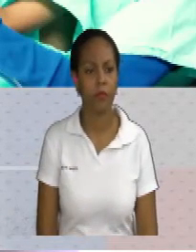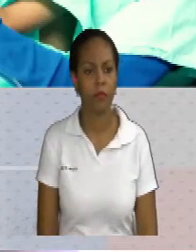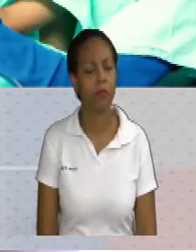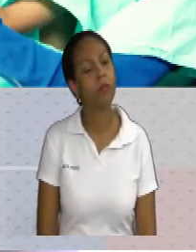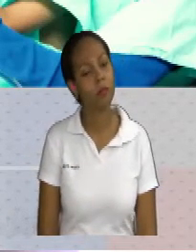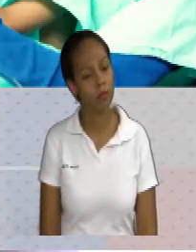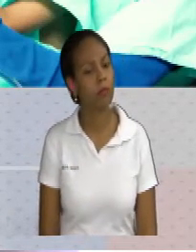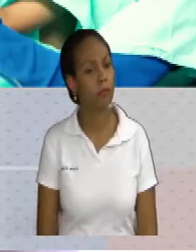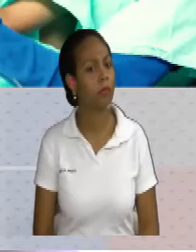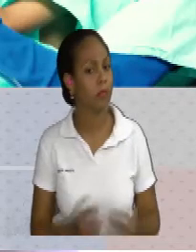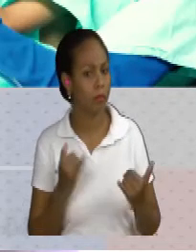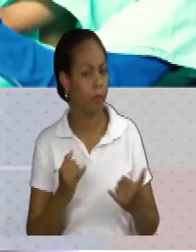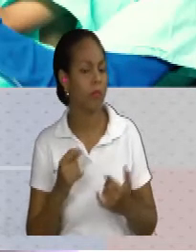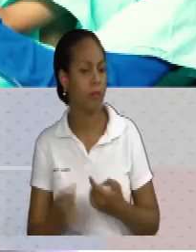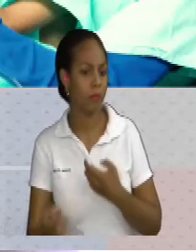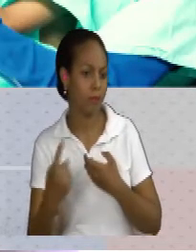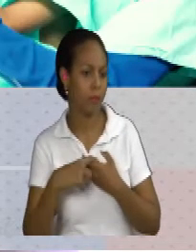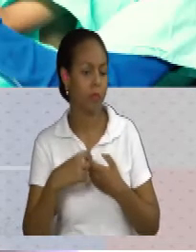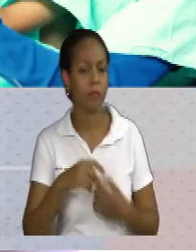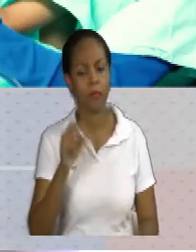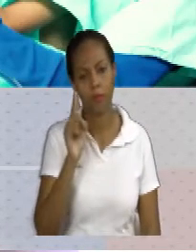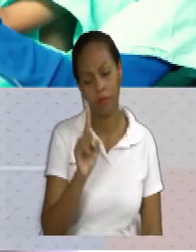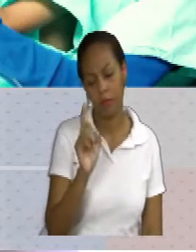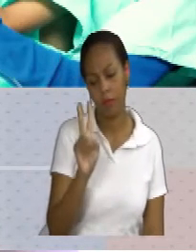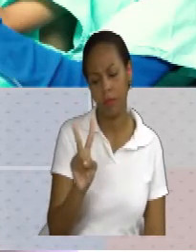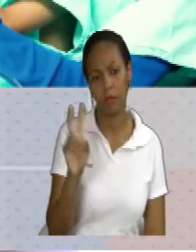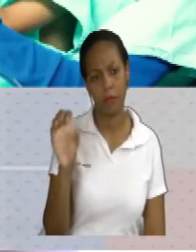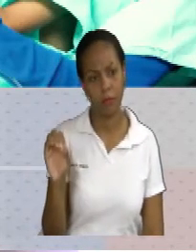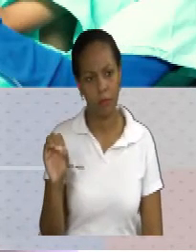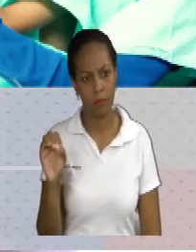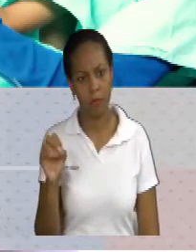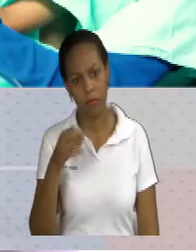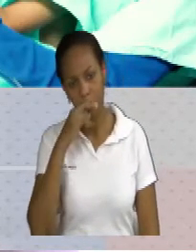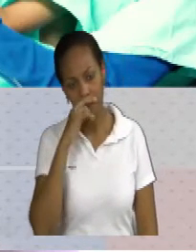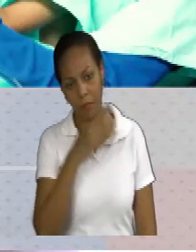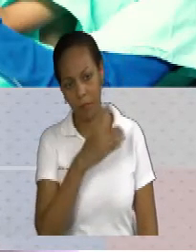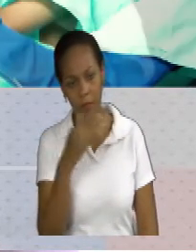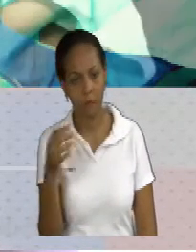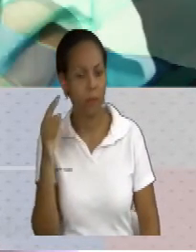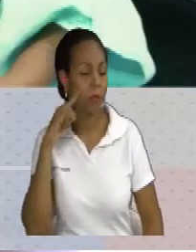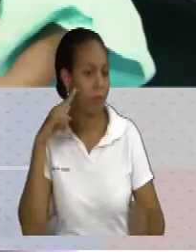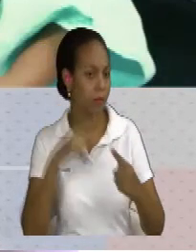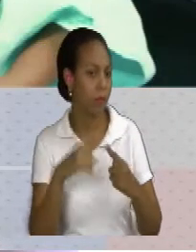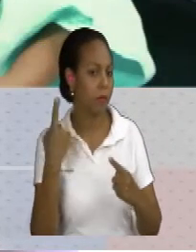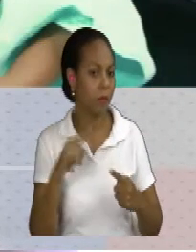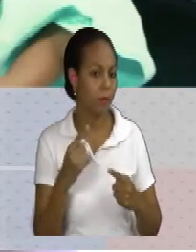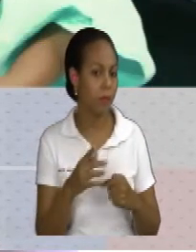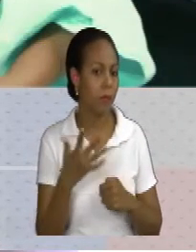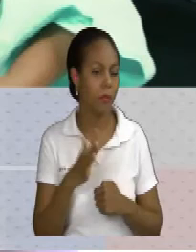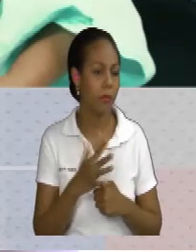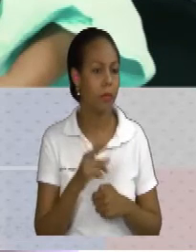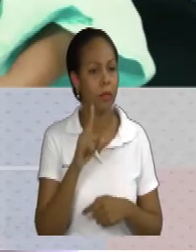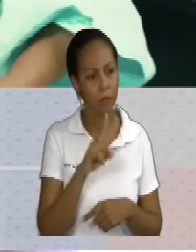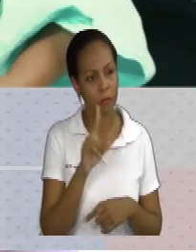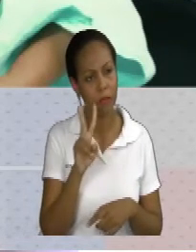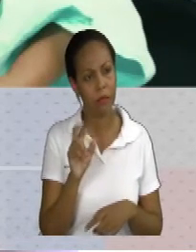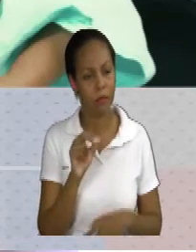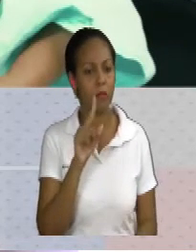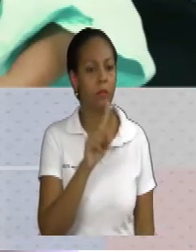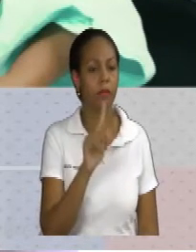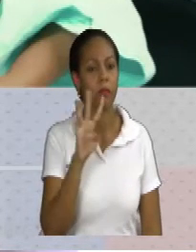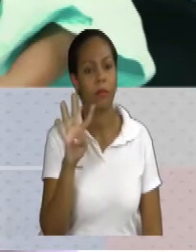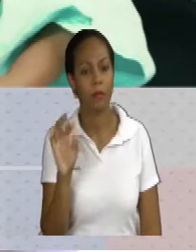inscritos aproximadamente 120 chicos. La meta es tener una inscripción de unos 140,